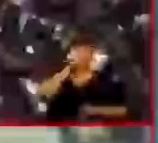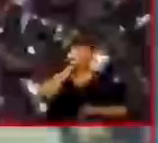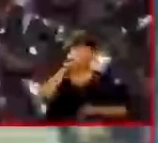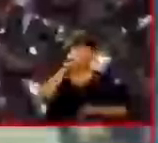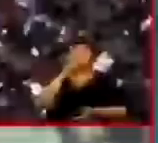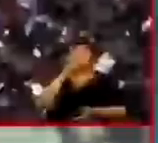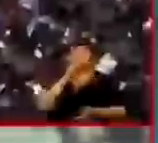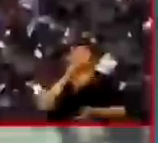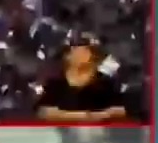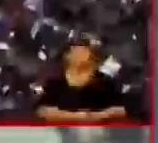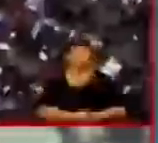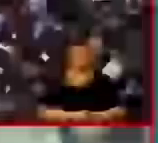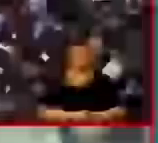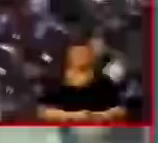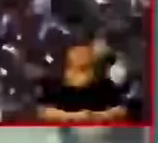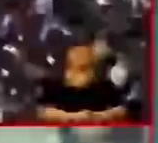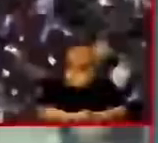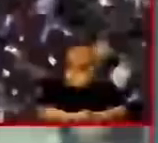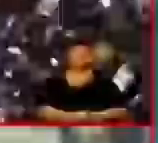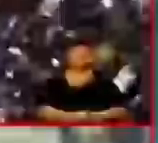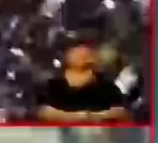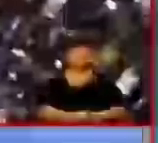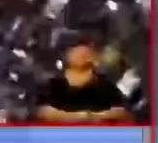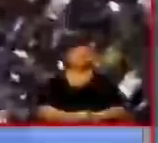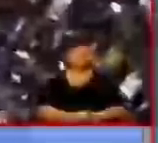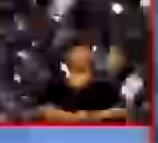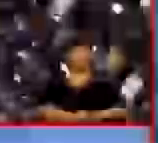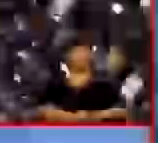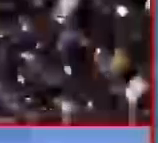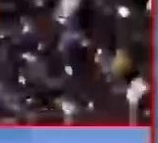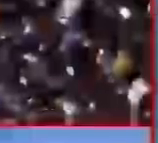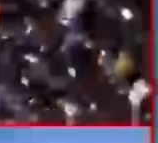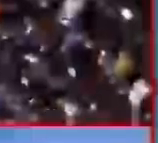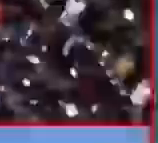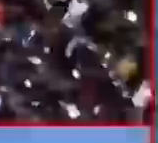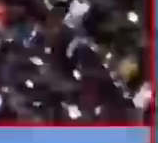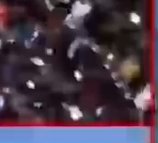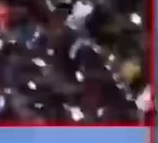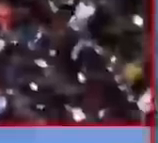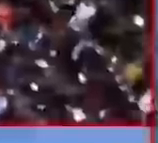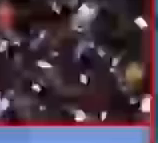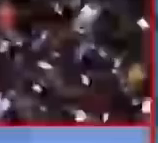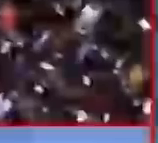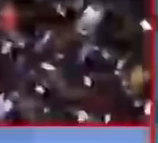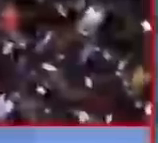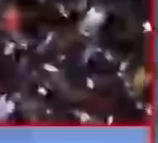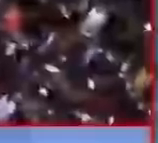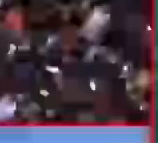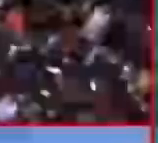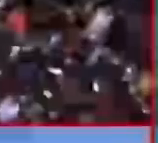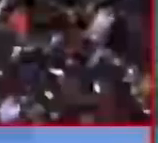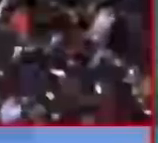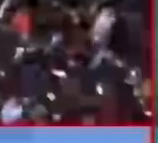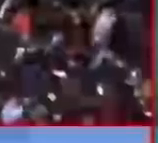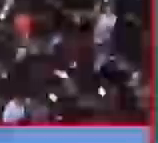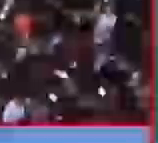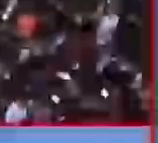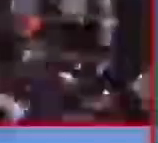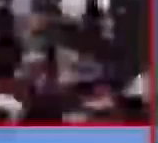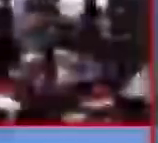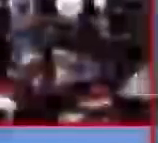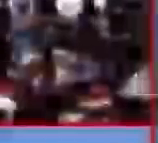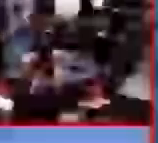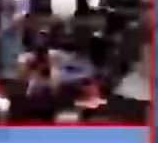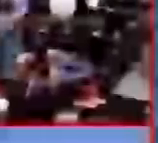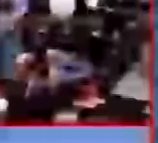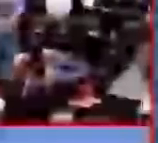si hay una discusión más de fondo en la oposición de los sectores que creen que hay que abrir un diálogo con el gobierno, incluido el acuerdo